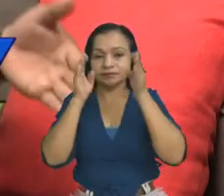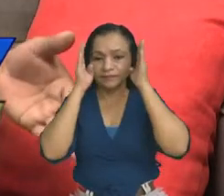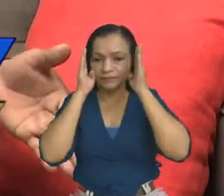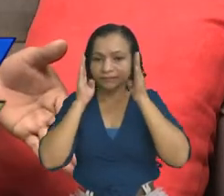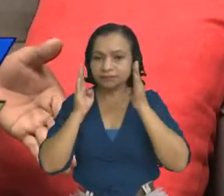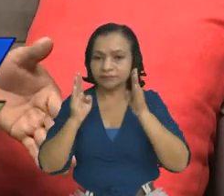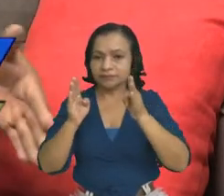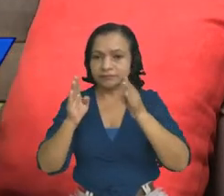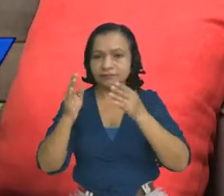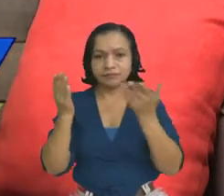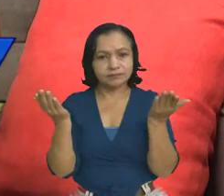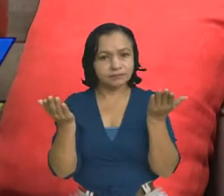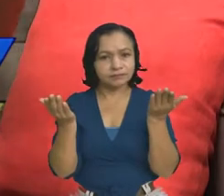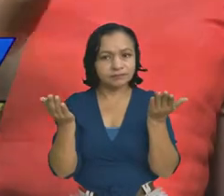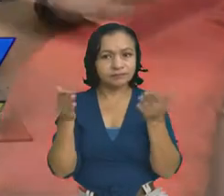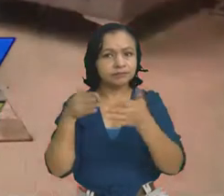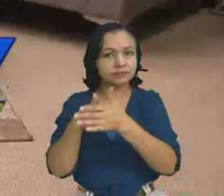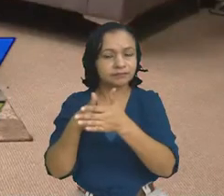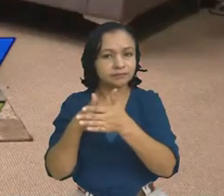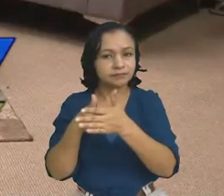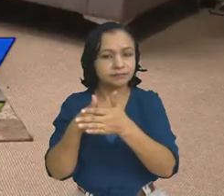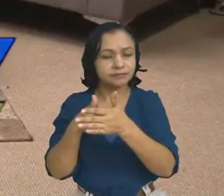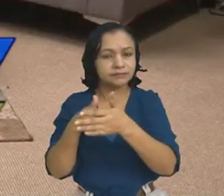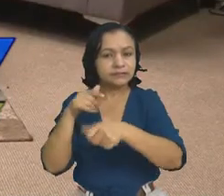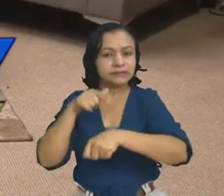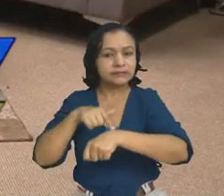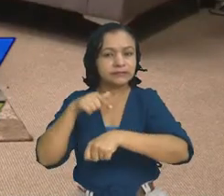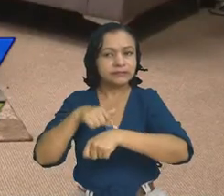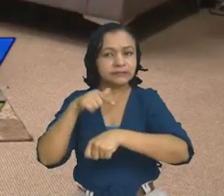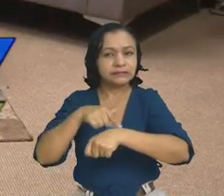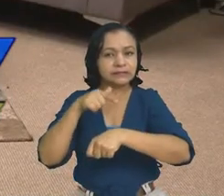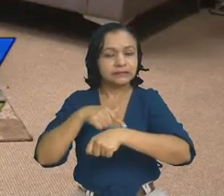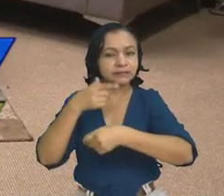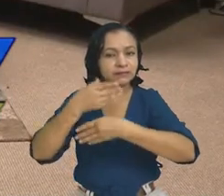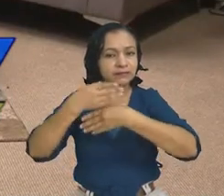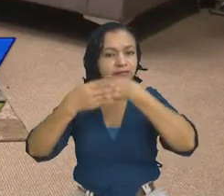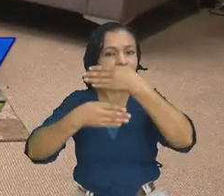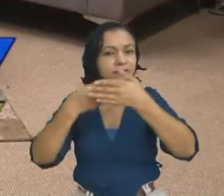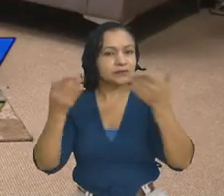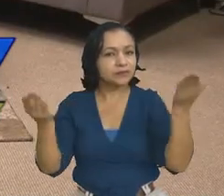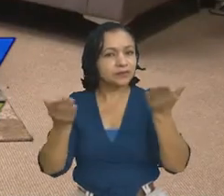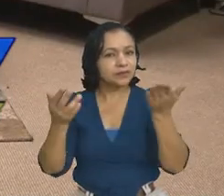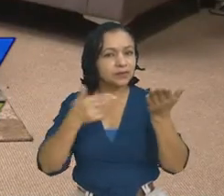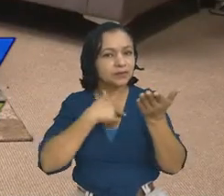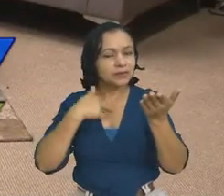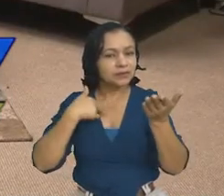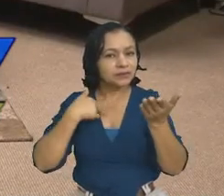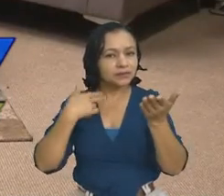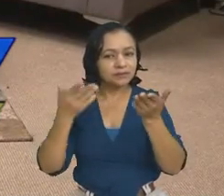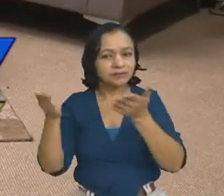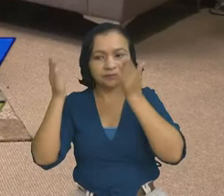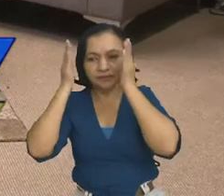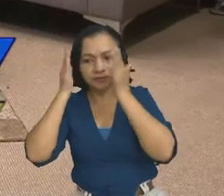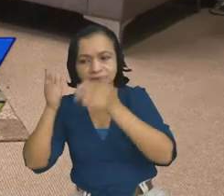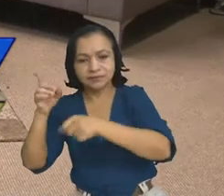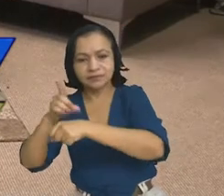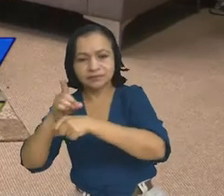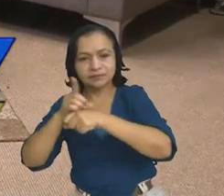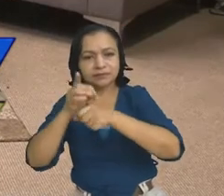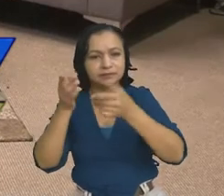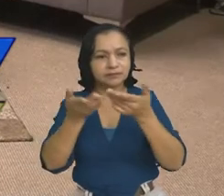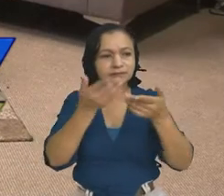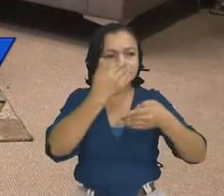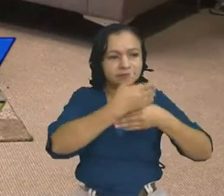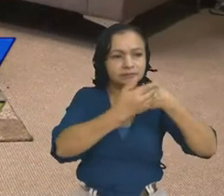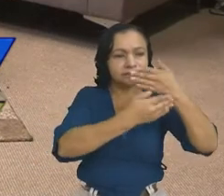se brinda? ¿Cuánto tiempo va a durar la construcción y cómo se va a proceder dentro de la atención